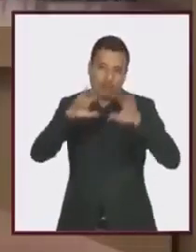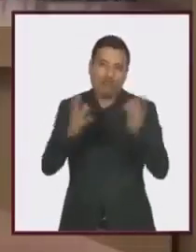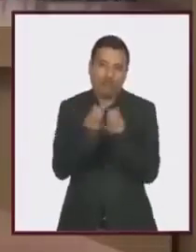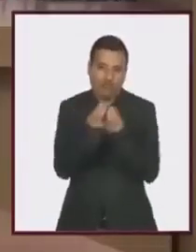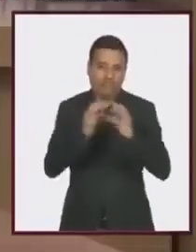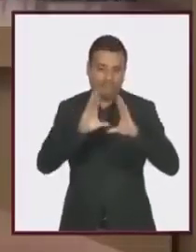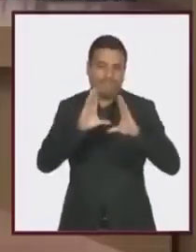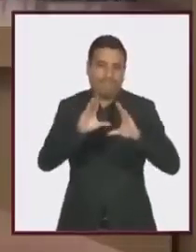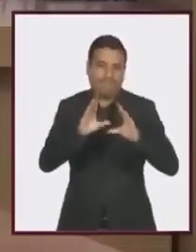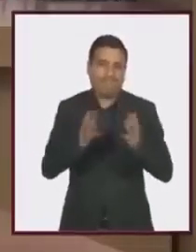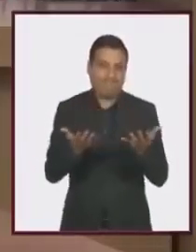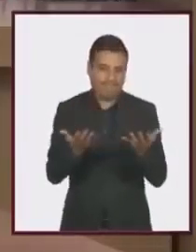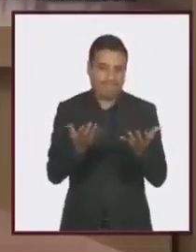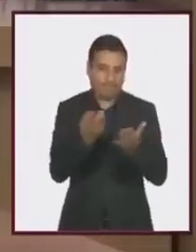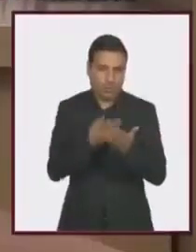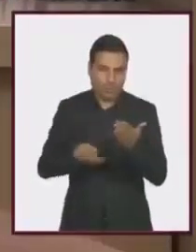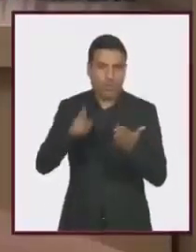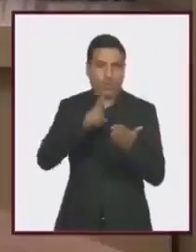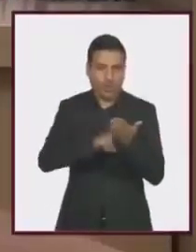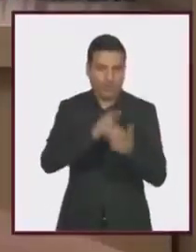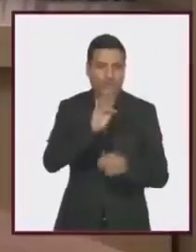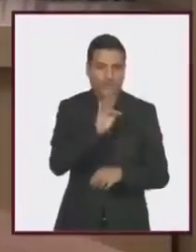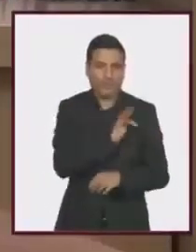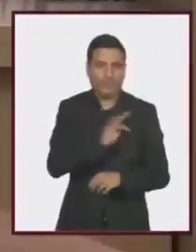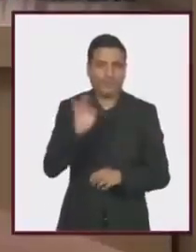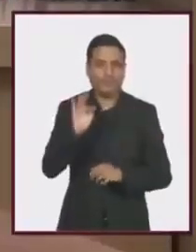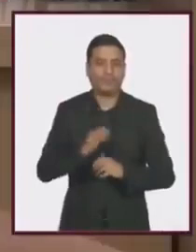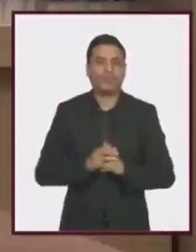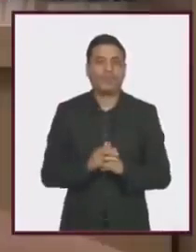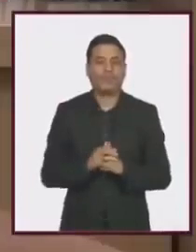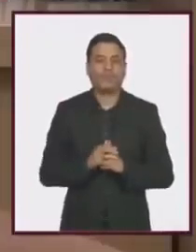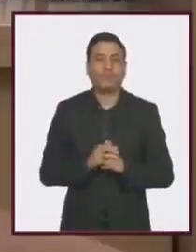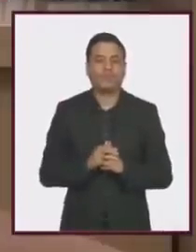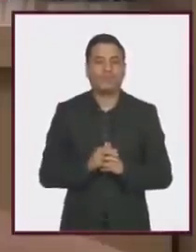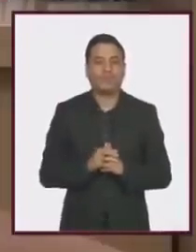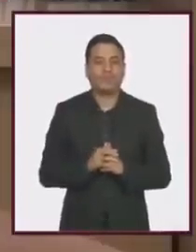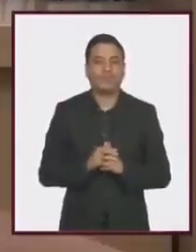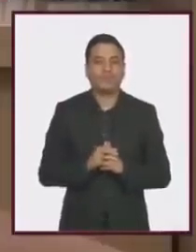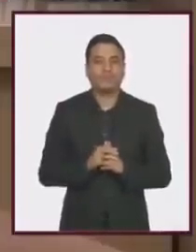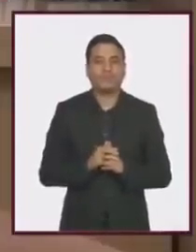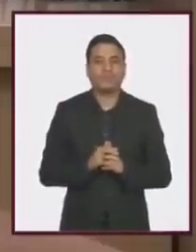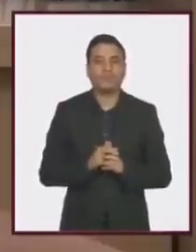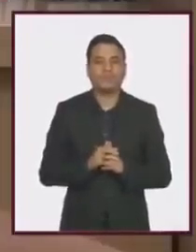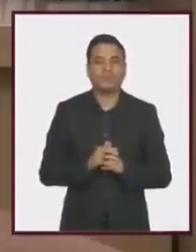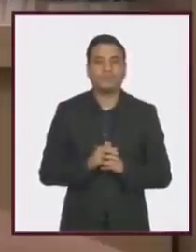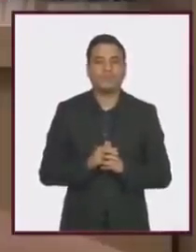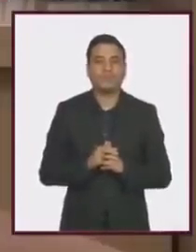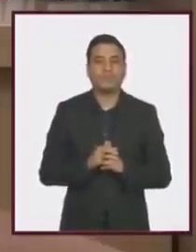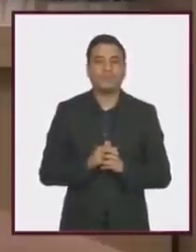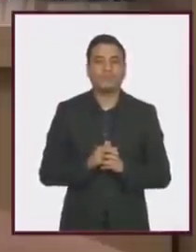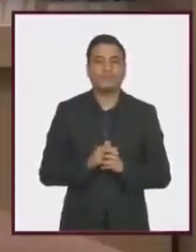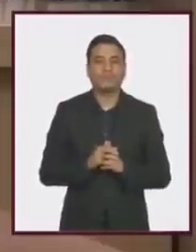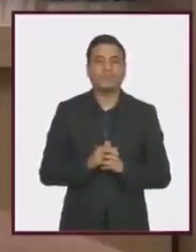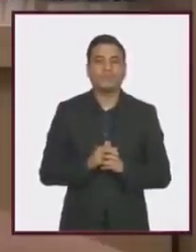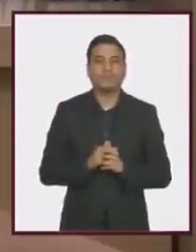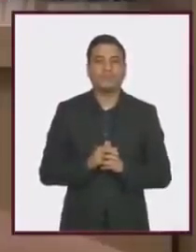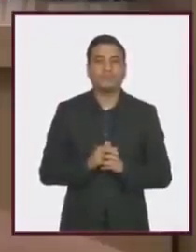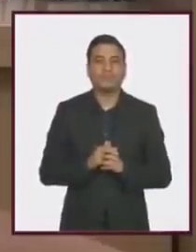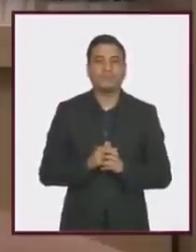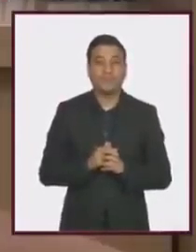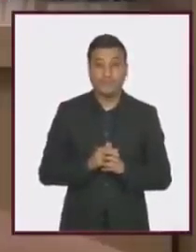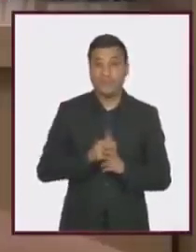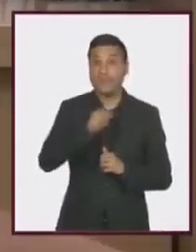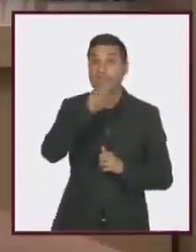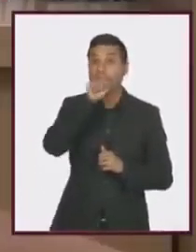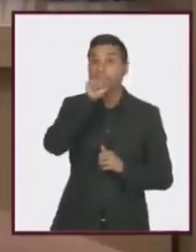presentando en la comunidad donde ustedes trabajan. Y después tendrán también que incorporar un tercer